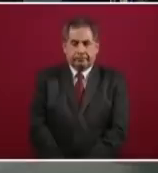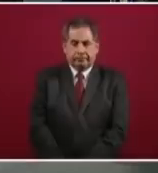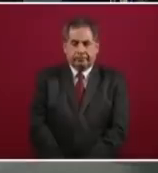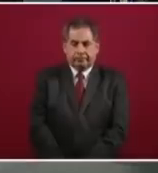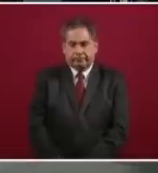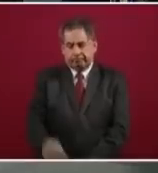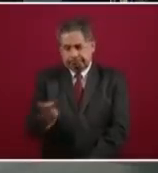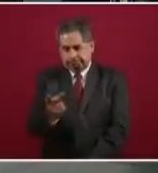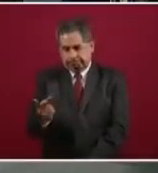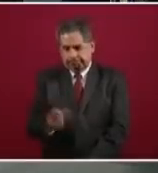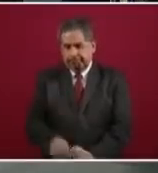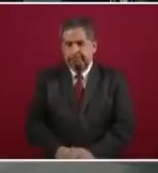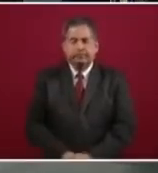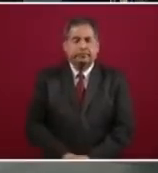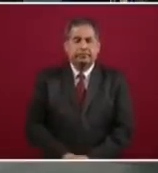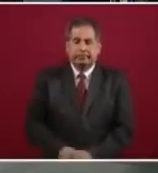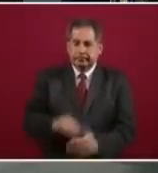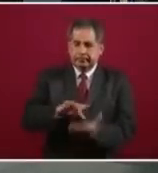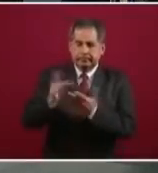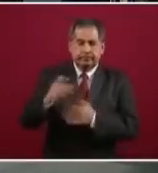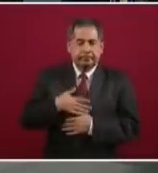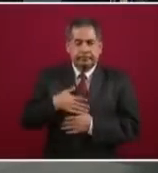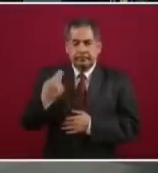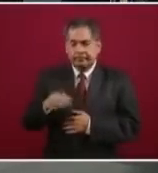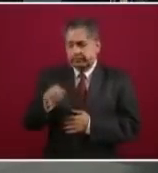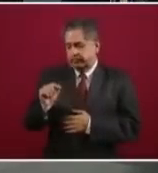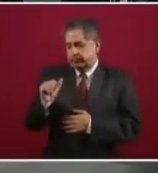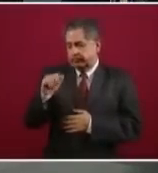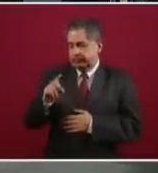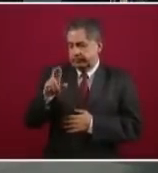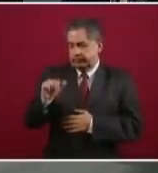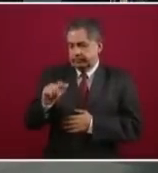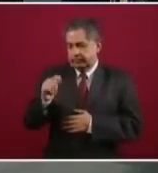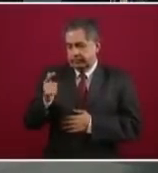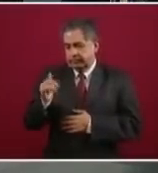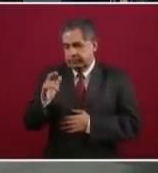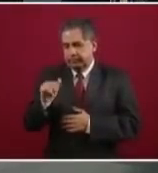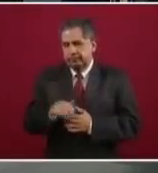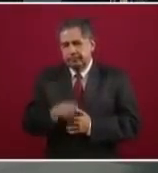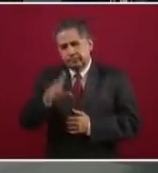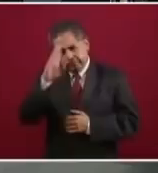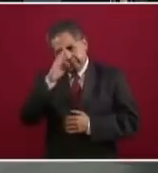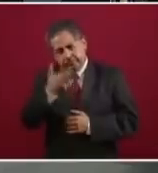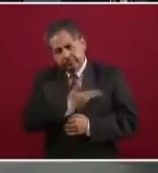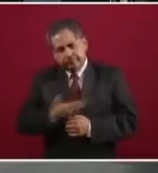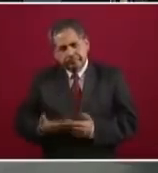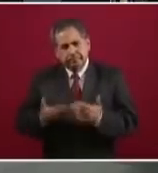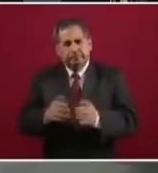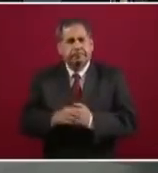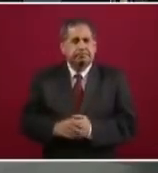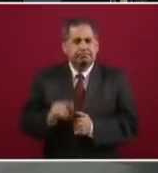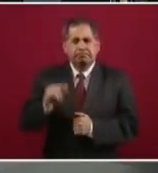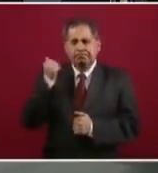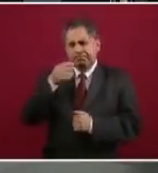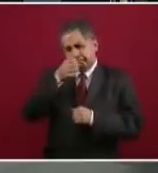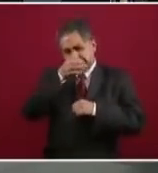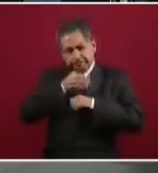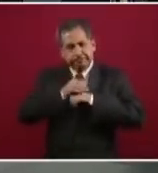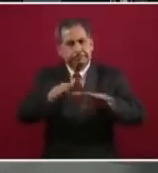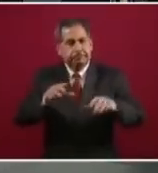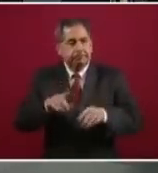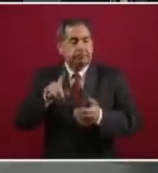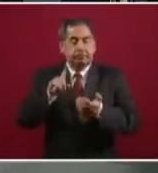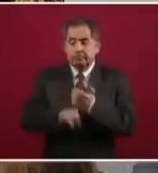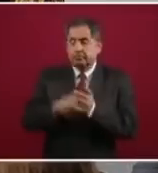Las dos. Gracias, señor presidente. Sandra Aguilera, de Grupo Larza Comunicaciones. Señor presidente, hace unos meses le informé que el agua de Jalpa